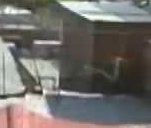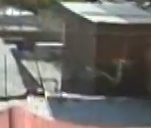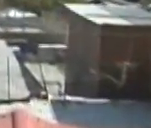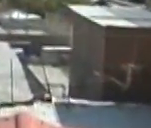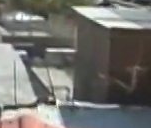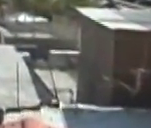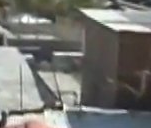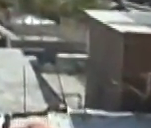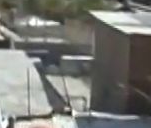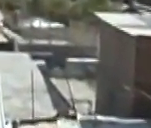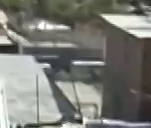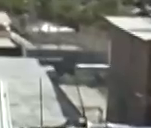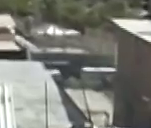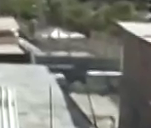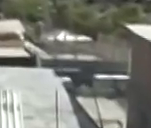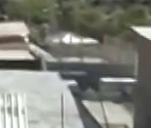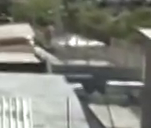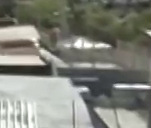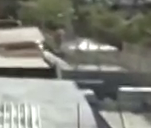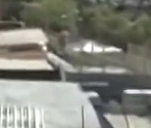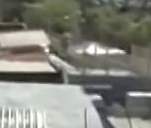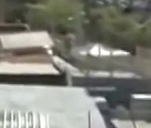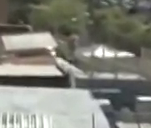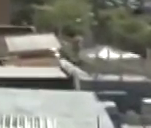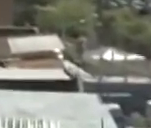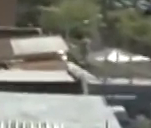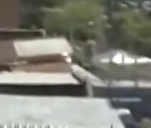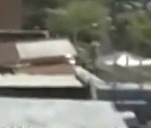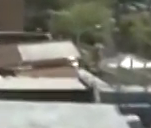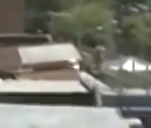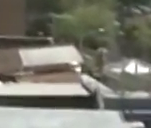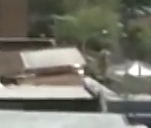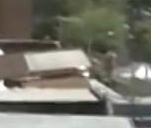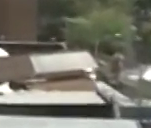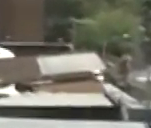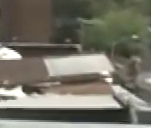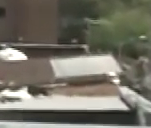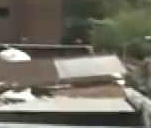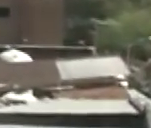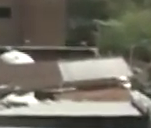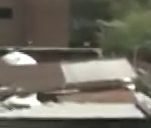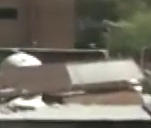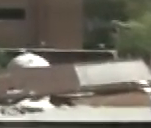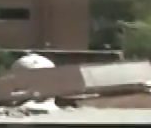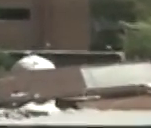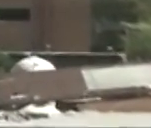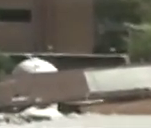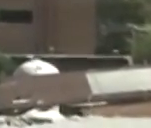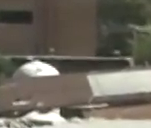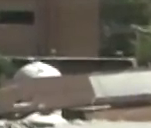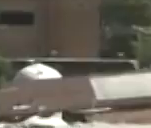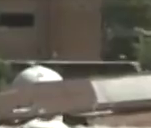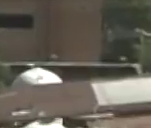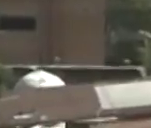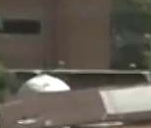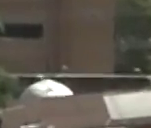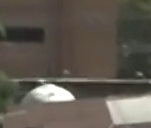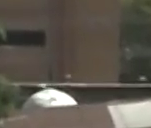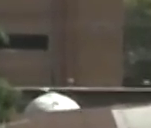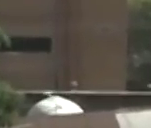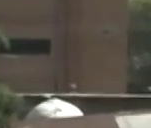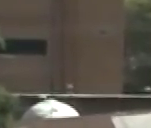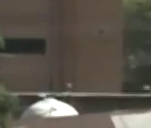la emergencia pediátrica y la emergencia de adultos, cuyos trabajos están por culminar la emergencia